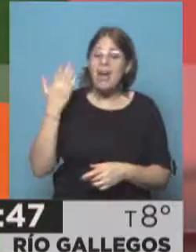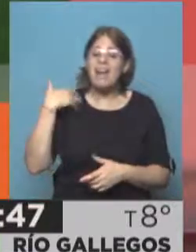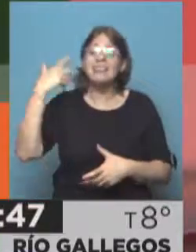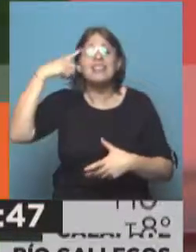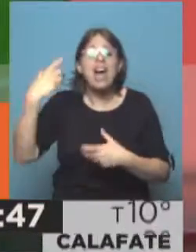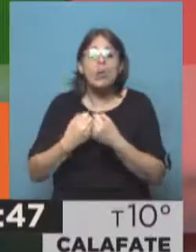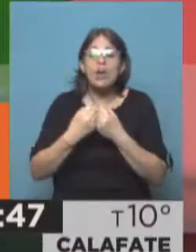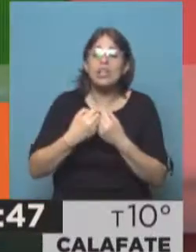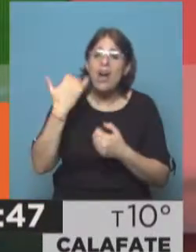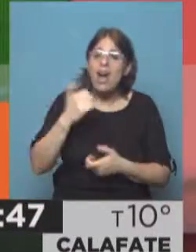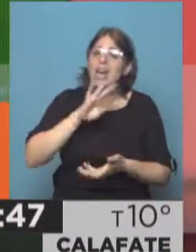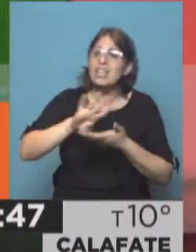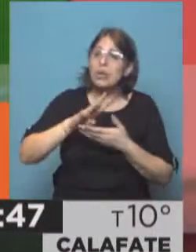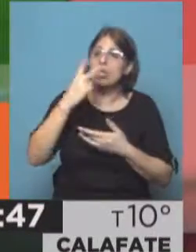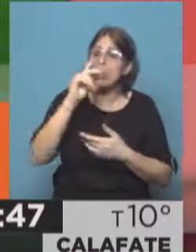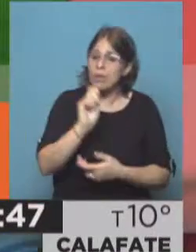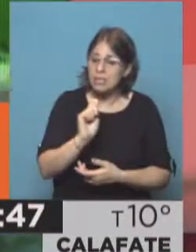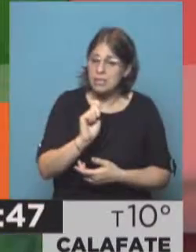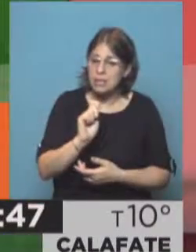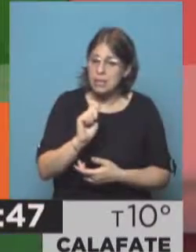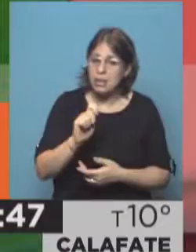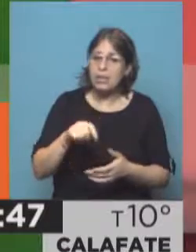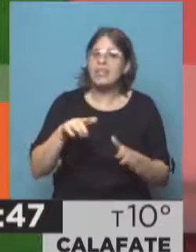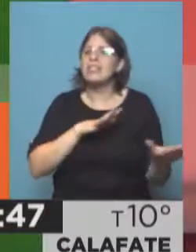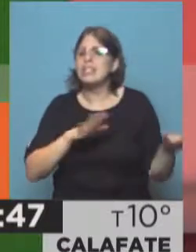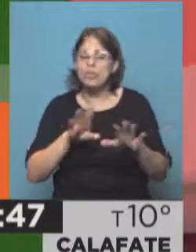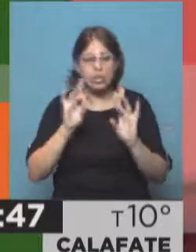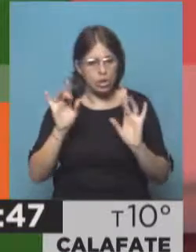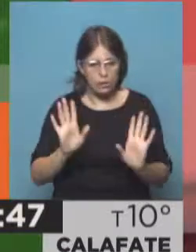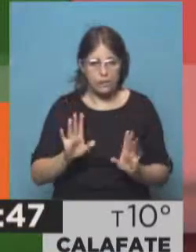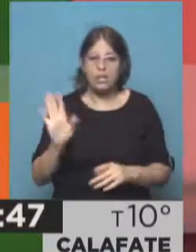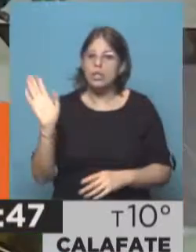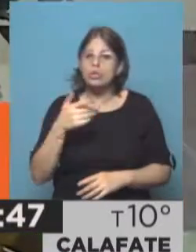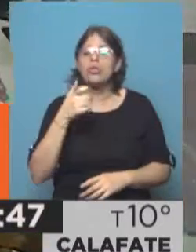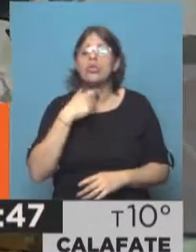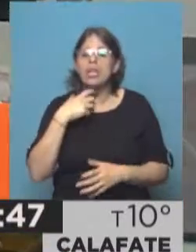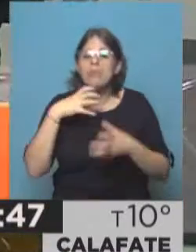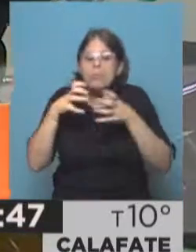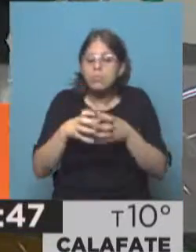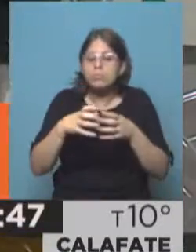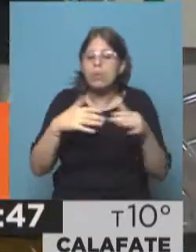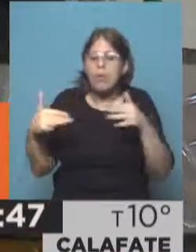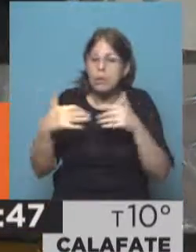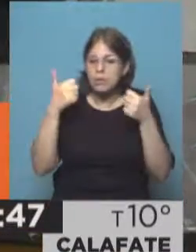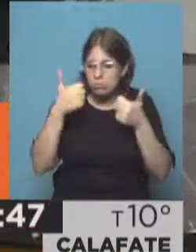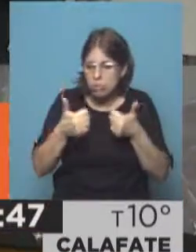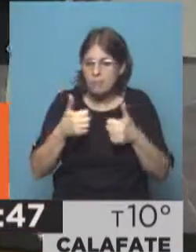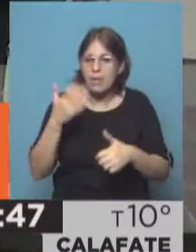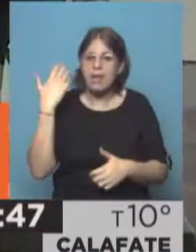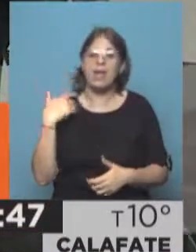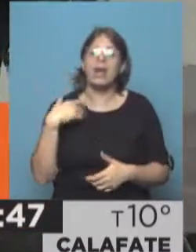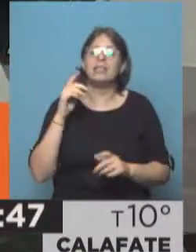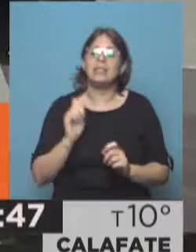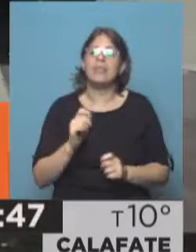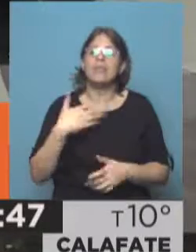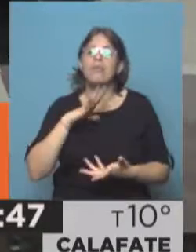ya se había quedado debiendo 2 meses y pico. O sea, es una situación difícil, a todos queremos que esté el fútbol, nosotros justo habíamos agarrado una pequeña